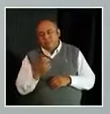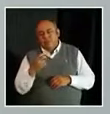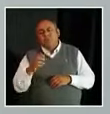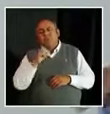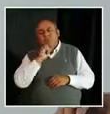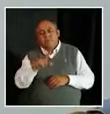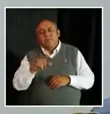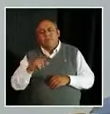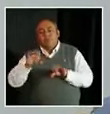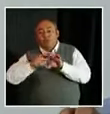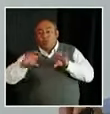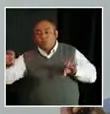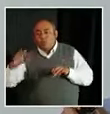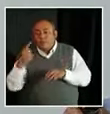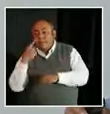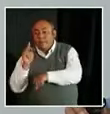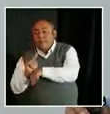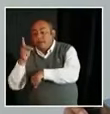tubo no se deforme.